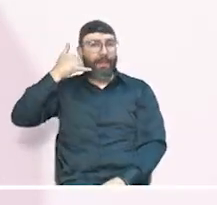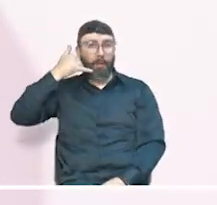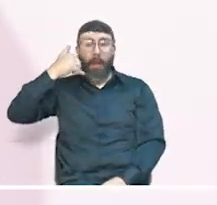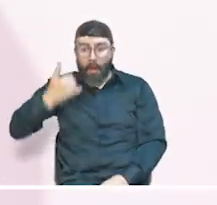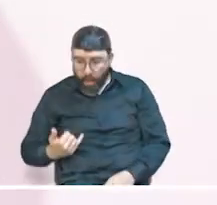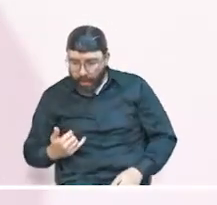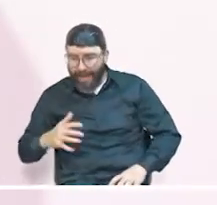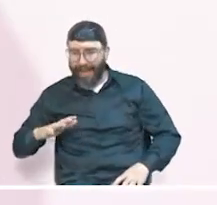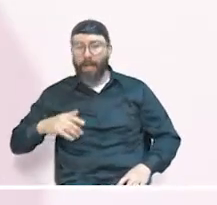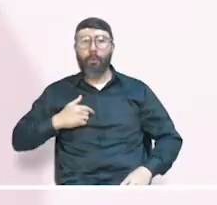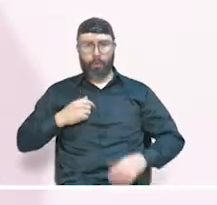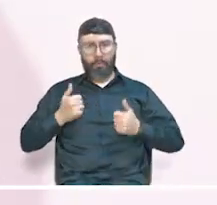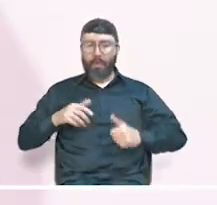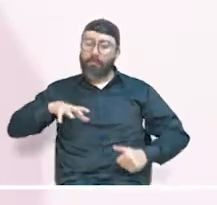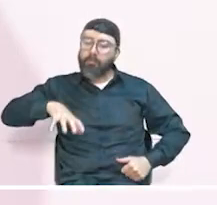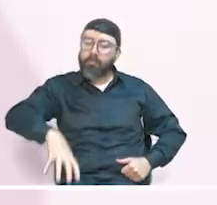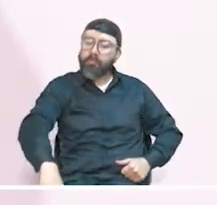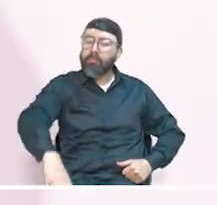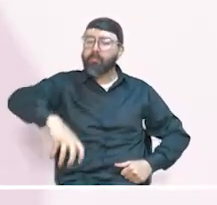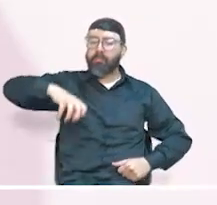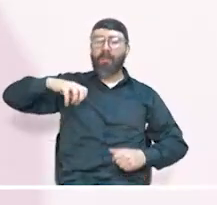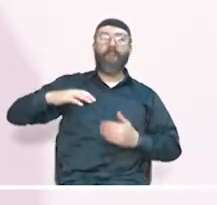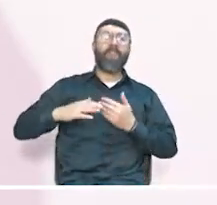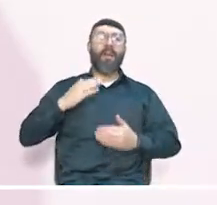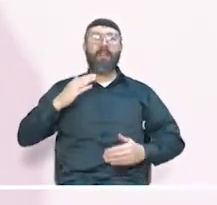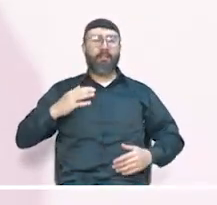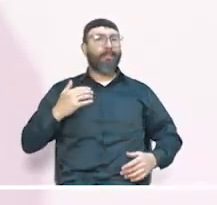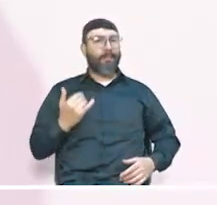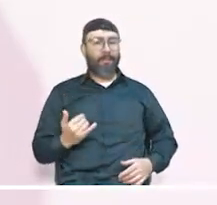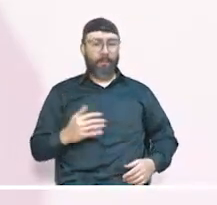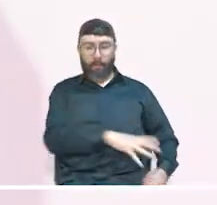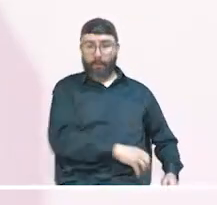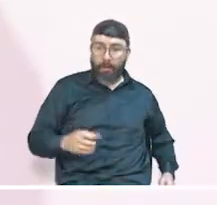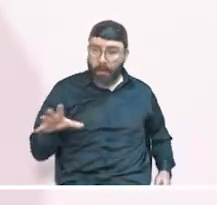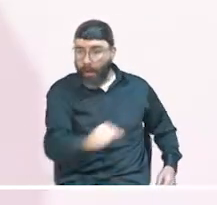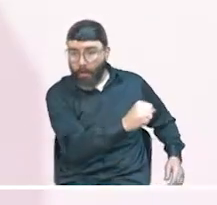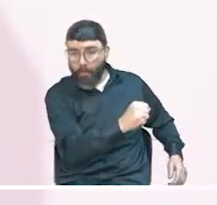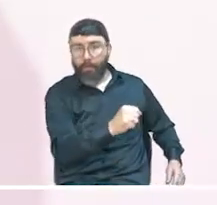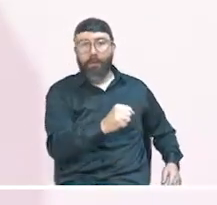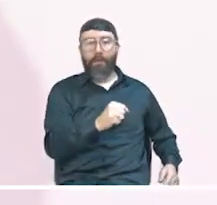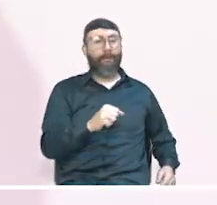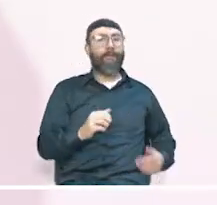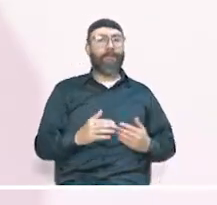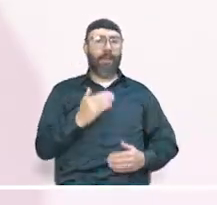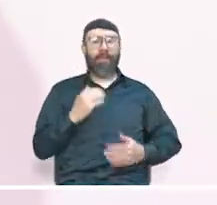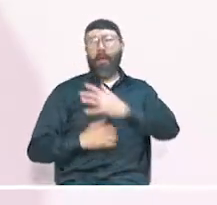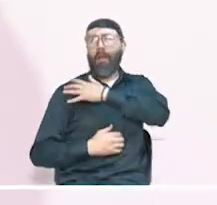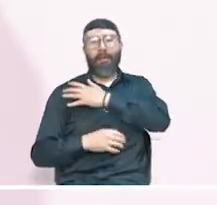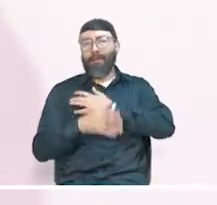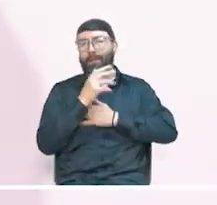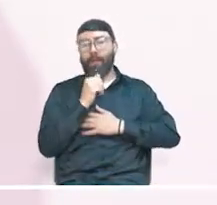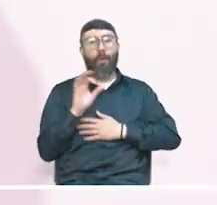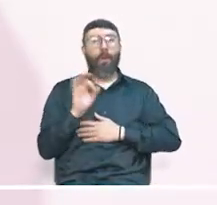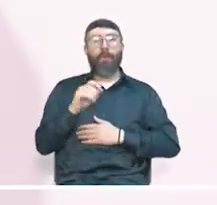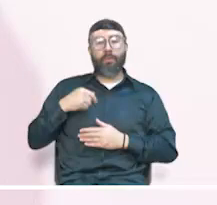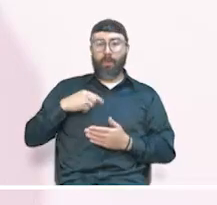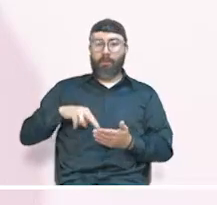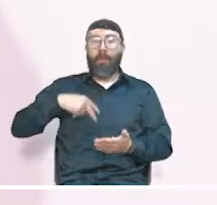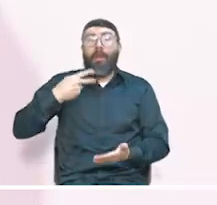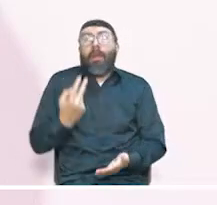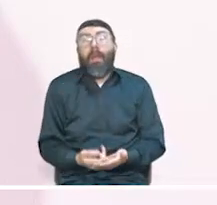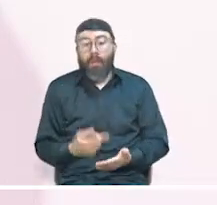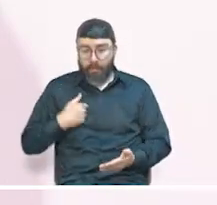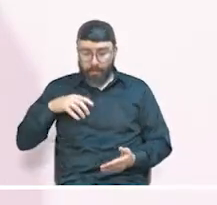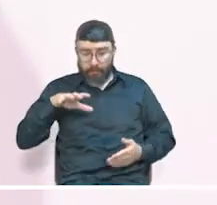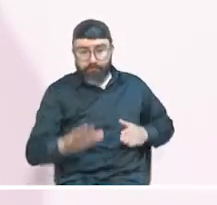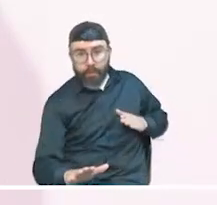yo tengo un buen estiramiento, yo tengo más forma de sacar la mano y de reaccionar sin que ocurra una lesión, o yo me voy a caer y voy a poner la mano, voy a poner la pierna y no